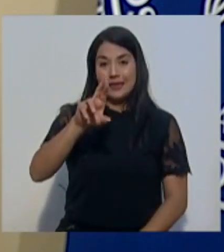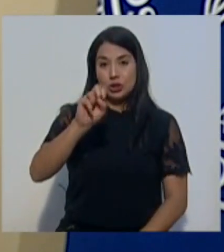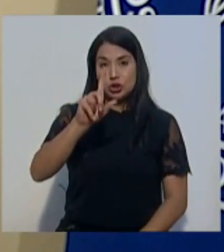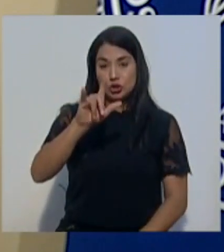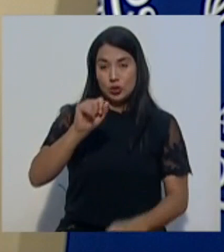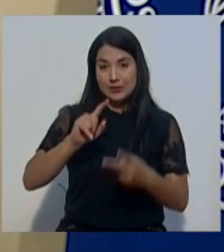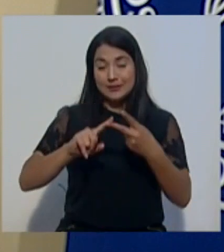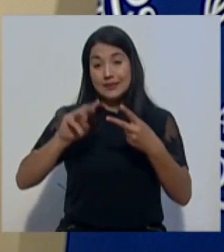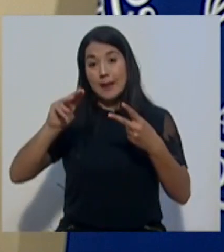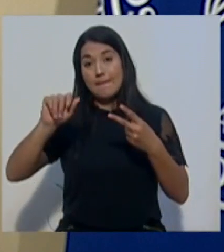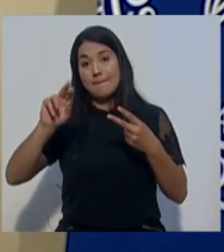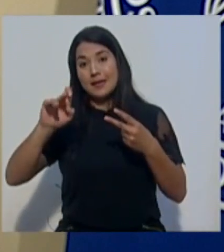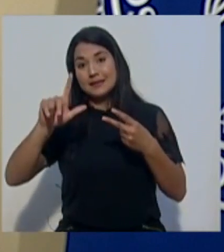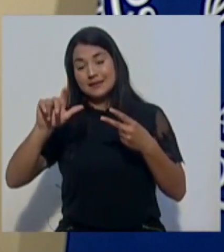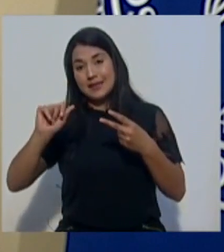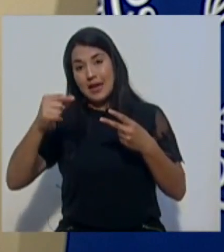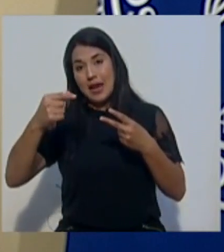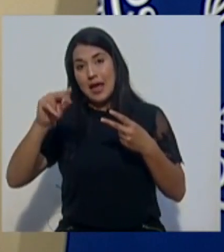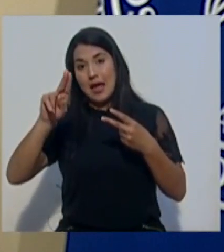con las municipalidades.